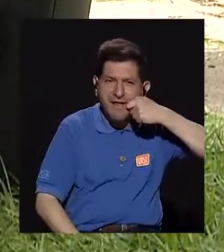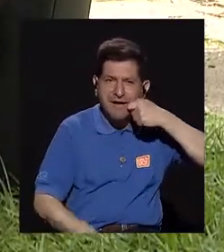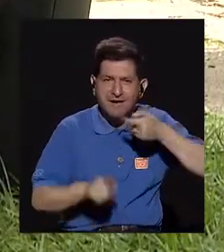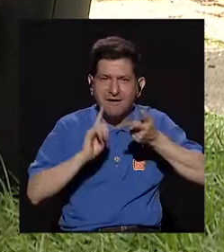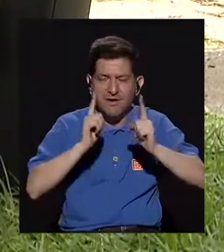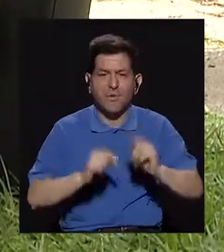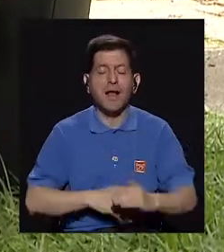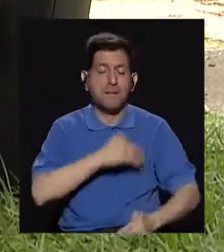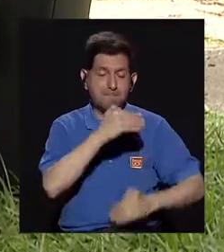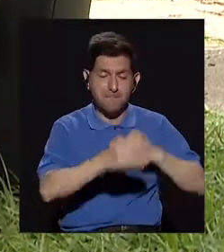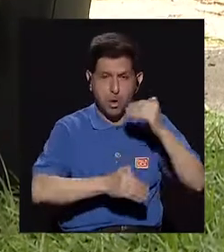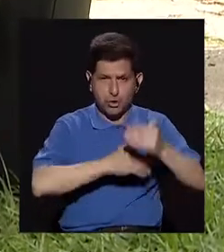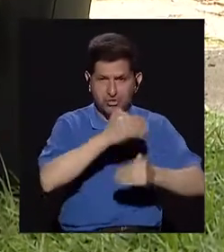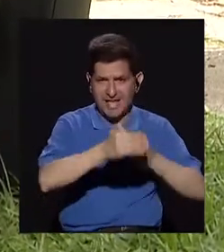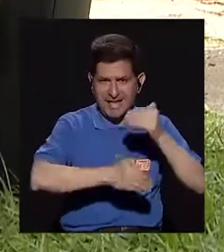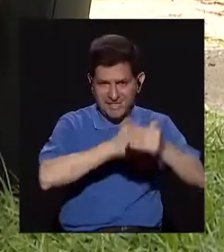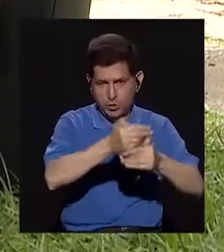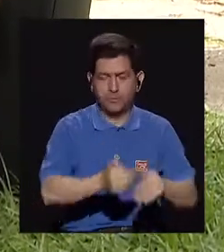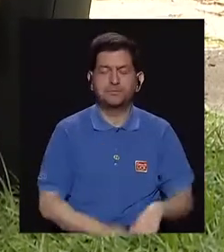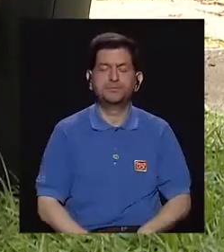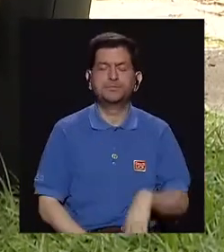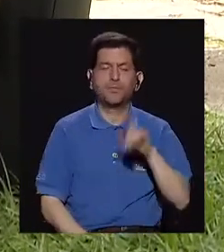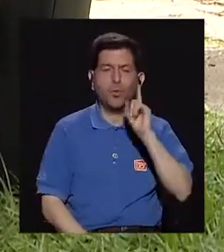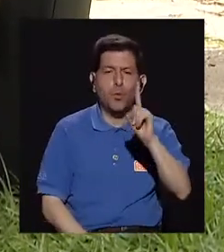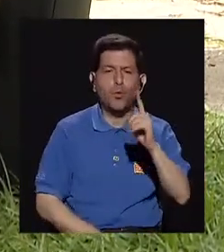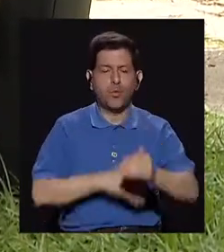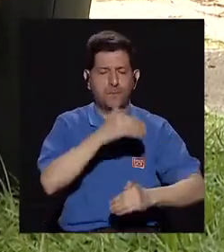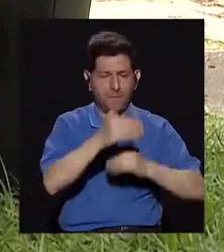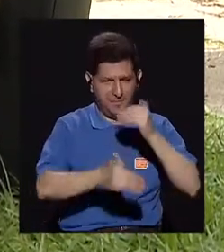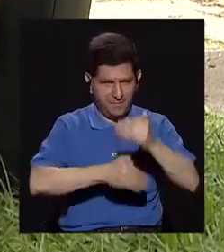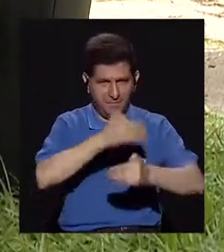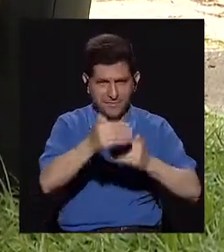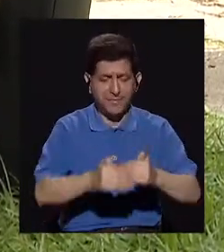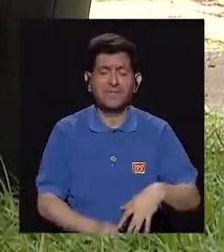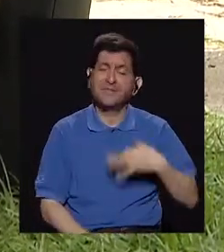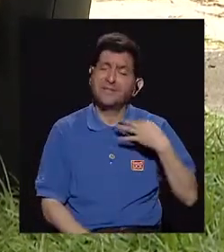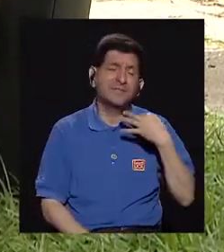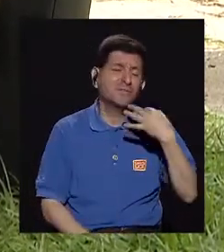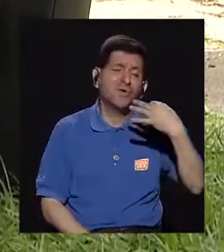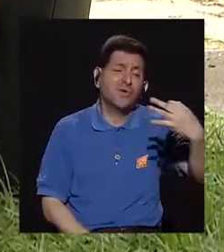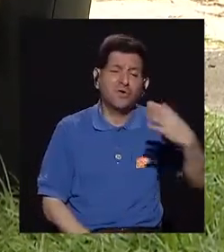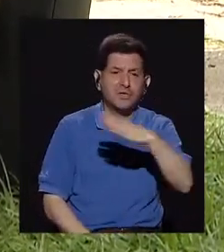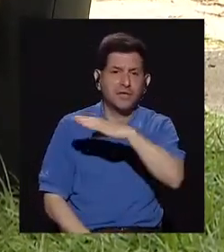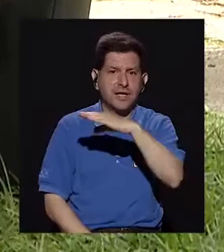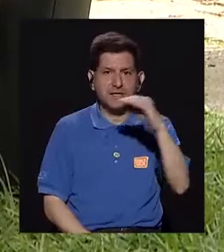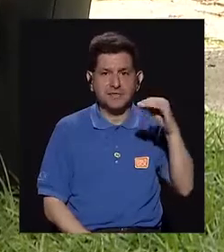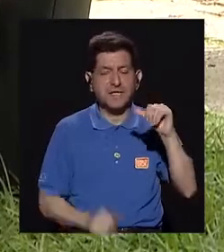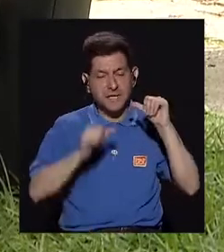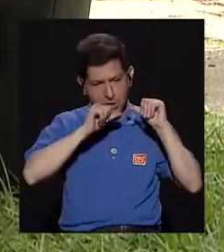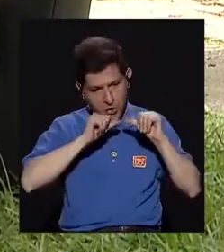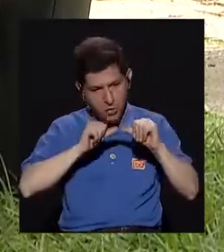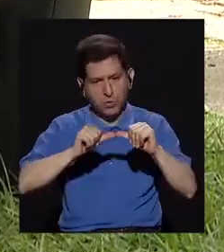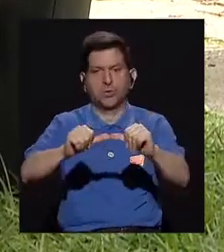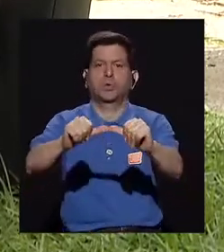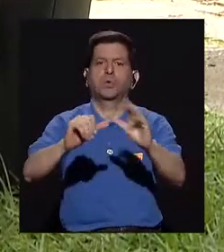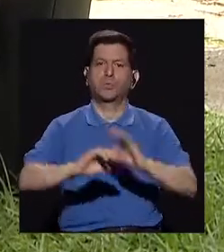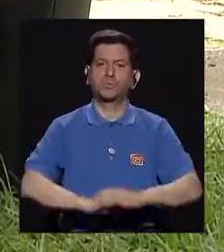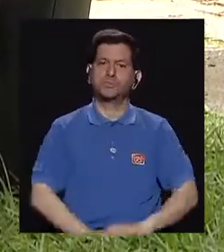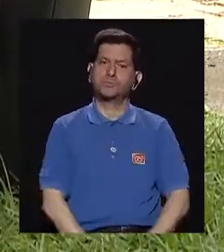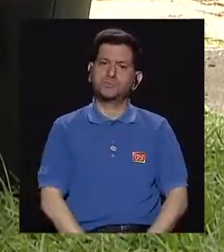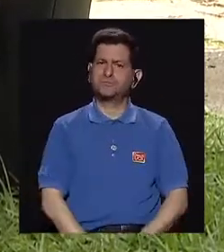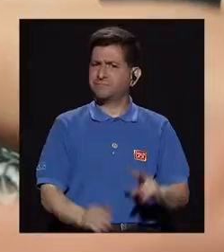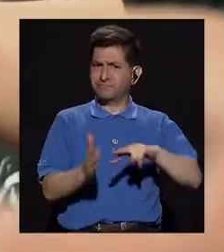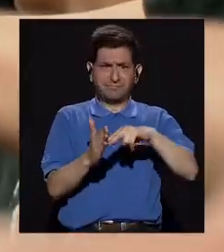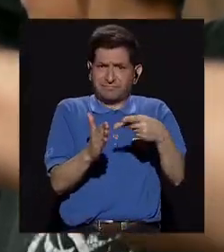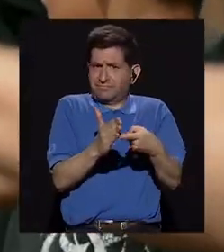la palabra clave es precisamente proceso. Es un proceso y es un proceso cotidiano y es un proceso continuo. Es